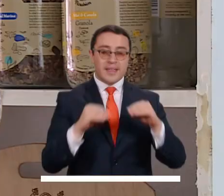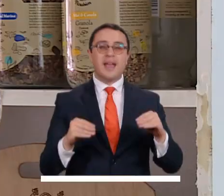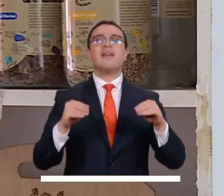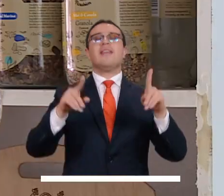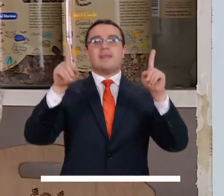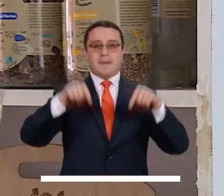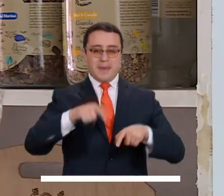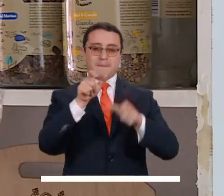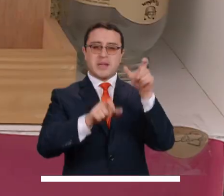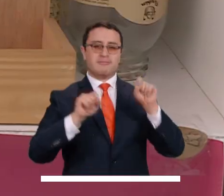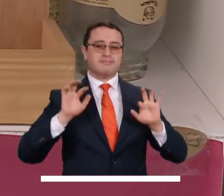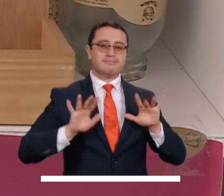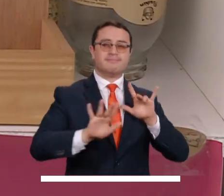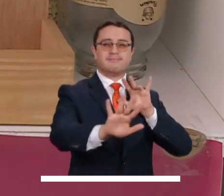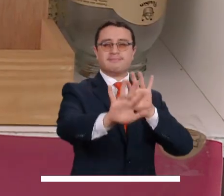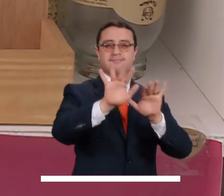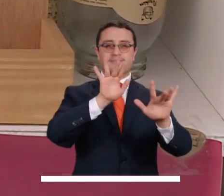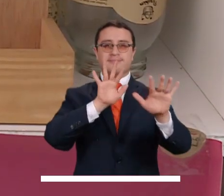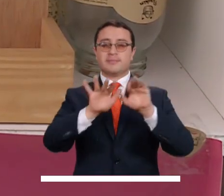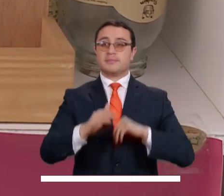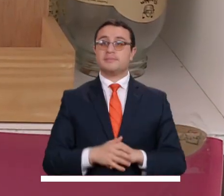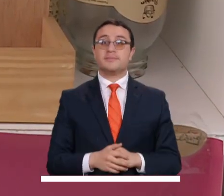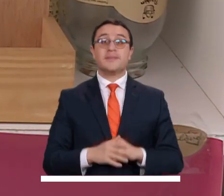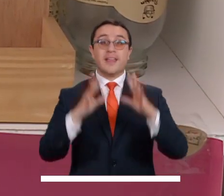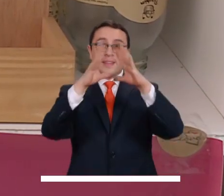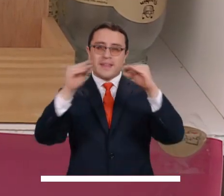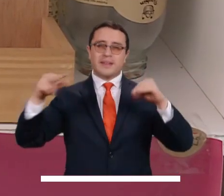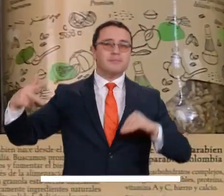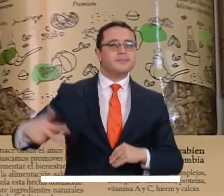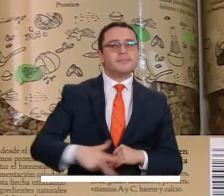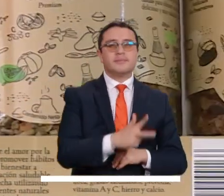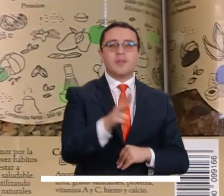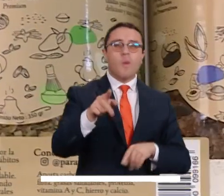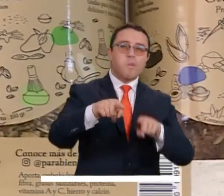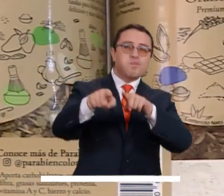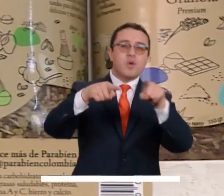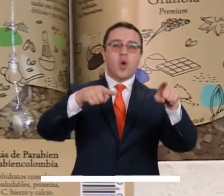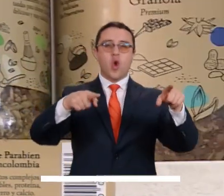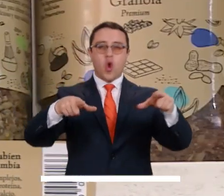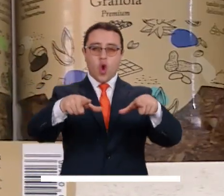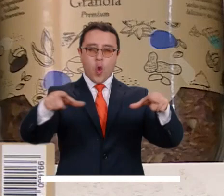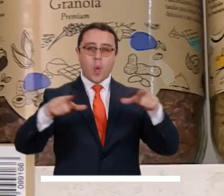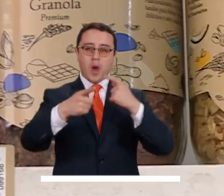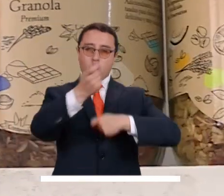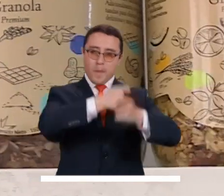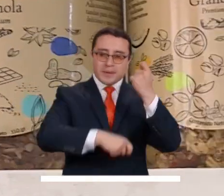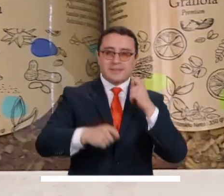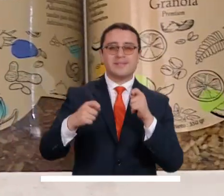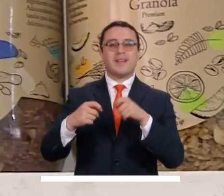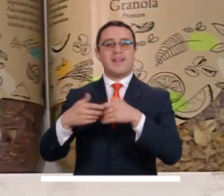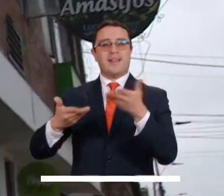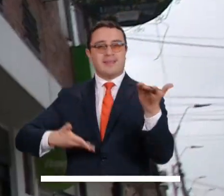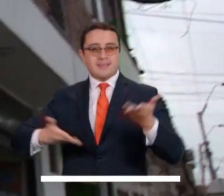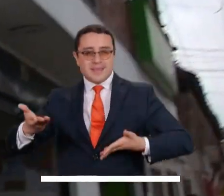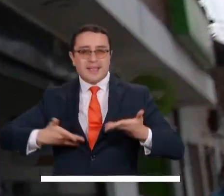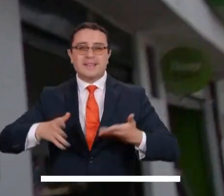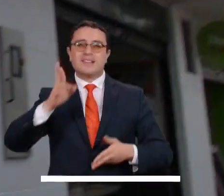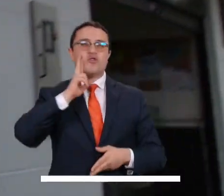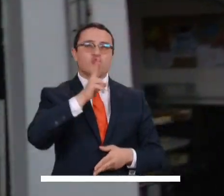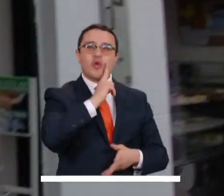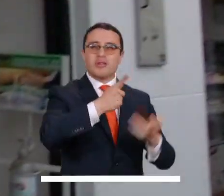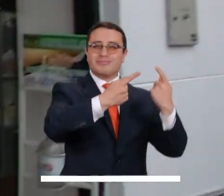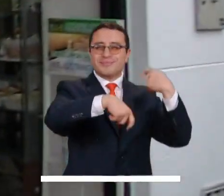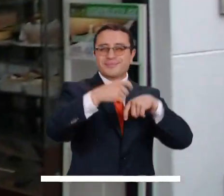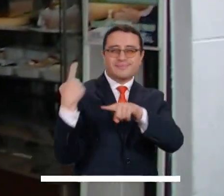gran flujo peatonal. La ruta navideña recorre estratégicamente varios locales comerciales, tiendas, restaurantes y otros